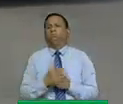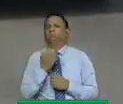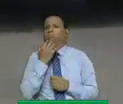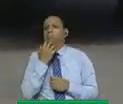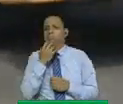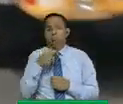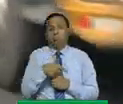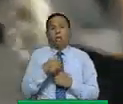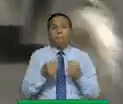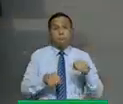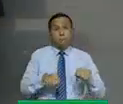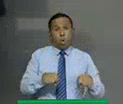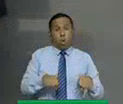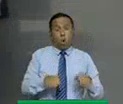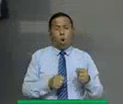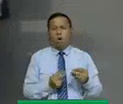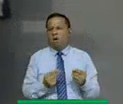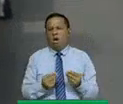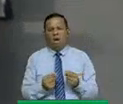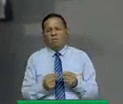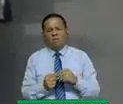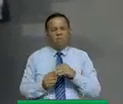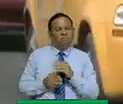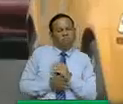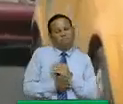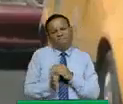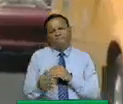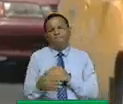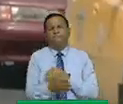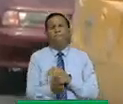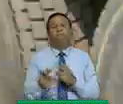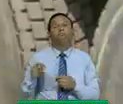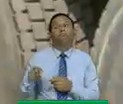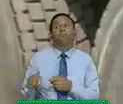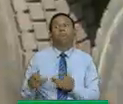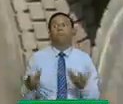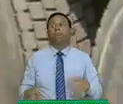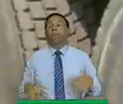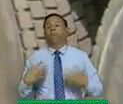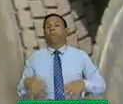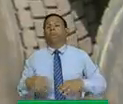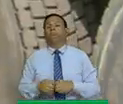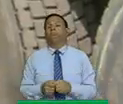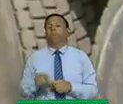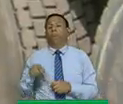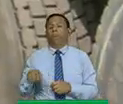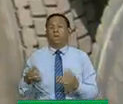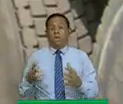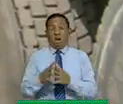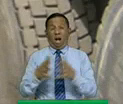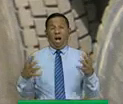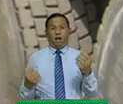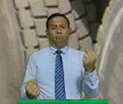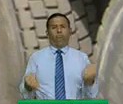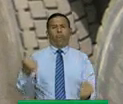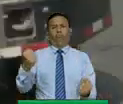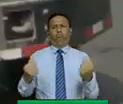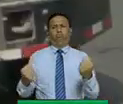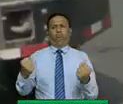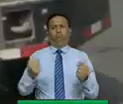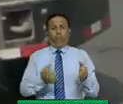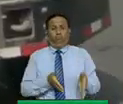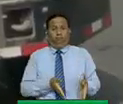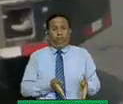más rápido, el conductor del camión se atrevió a ocupar la berma, ese espacio ubicado entre la baranda metálica y la